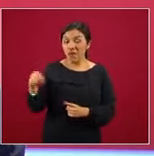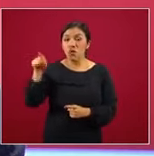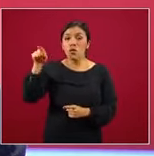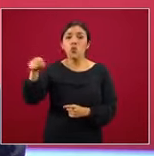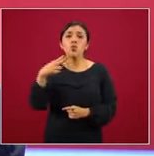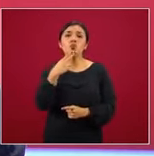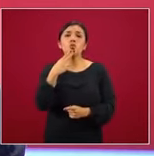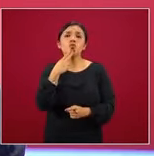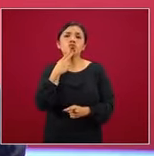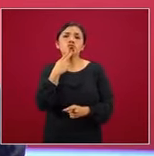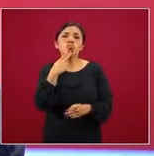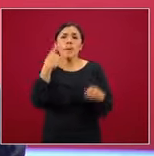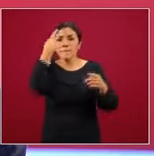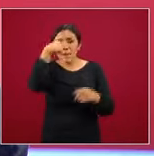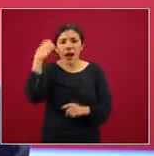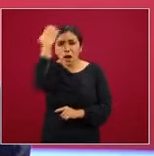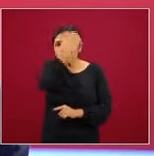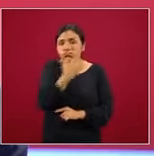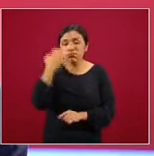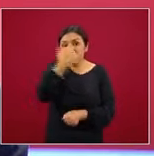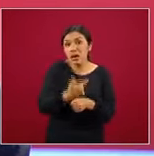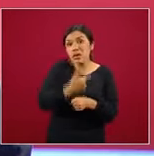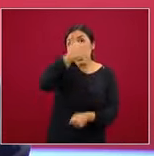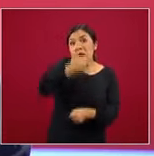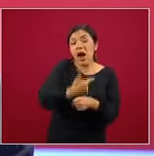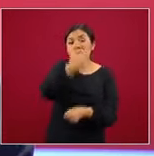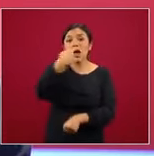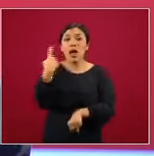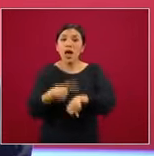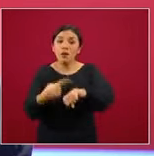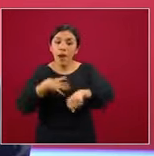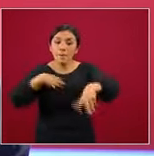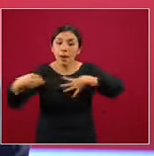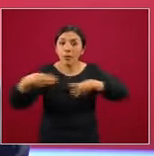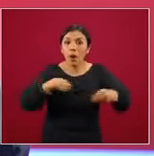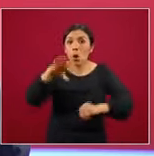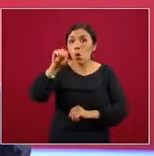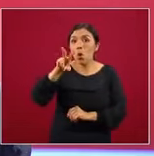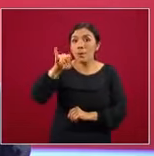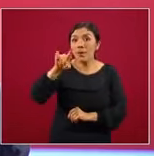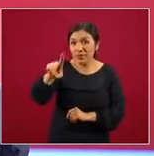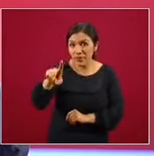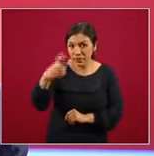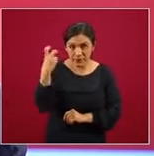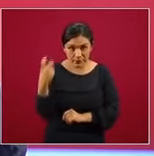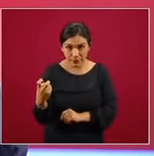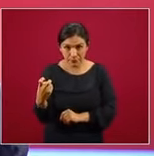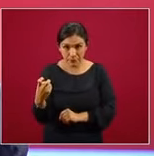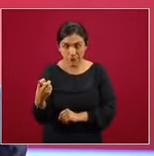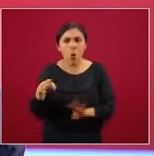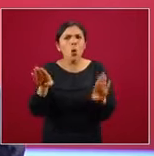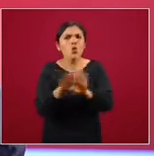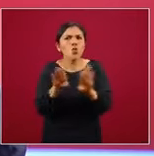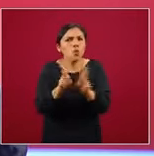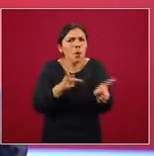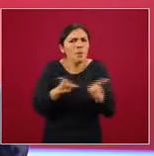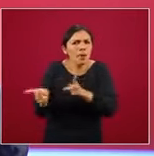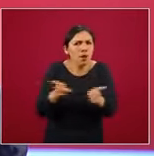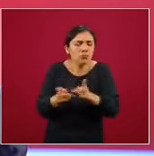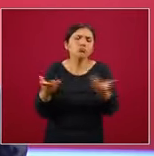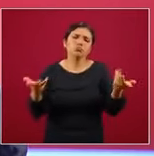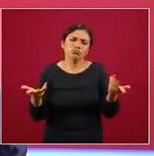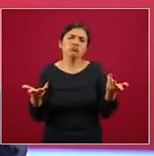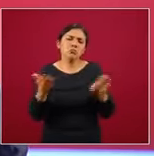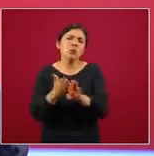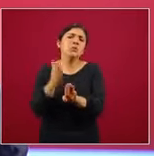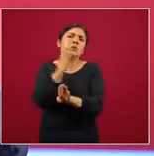instrumento técnico de evaluación del riesgo de transmisión o del riesgo de contagios COVID. La metodología fue